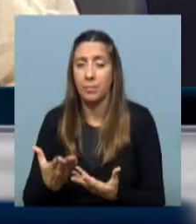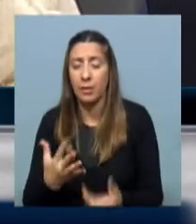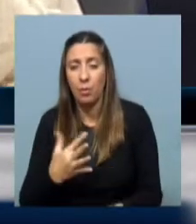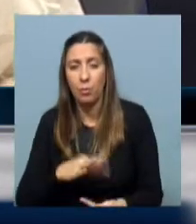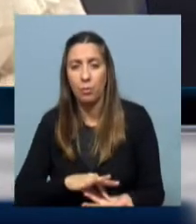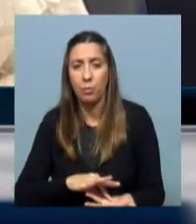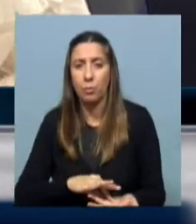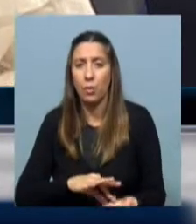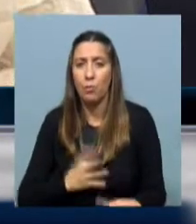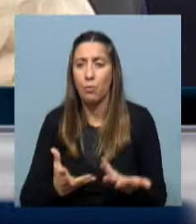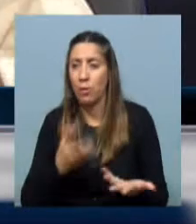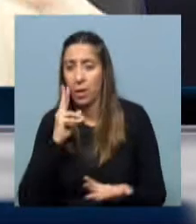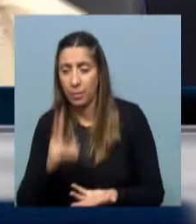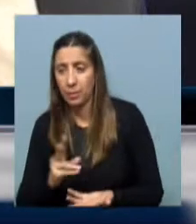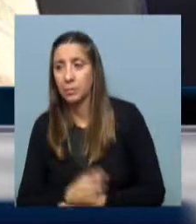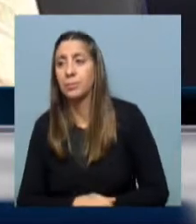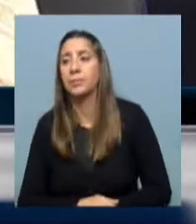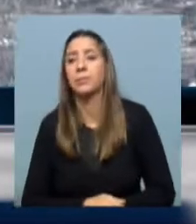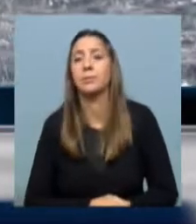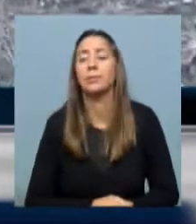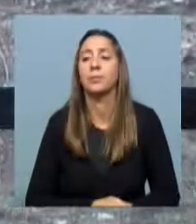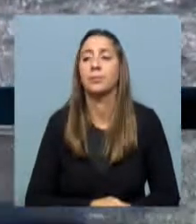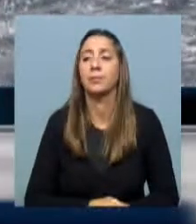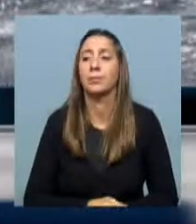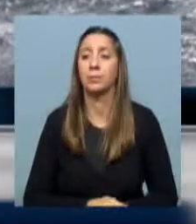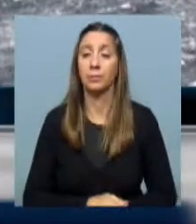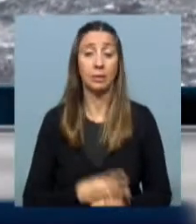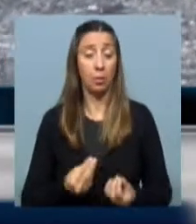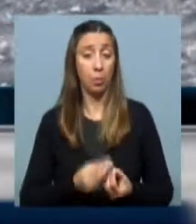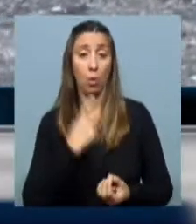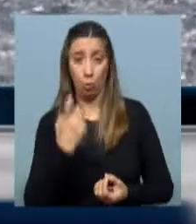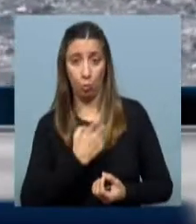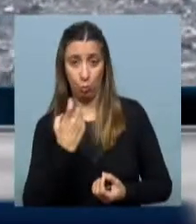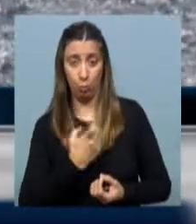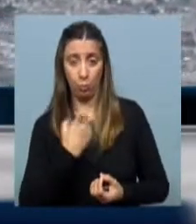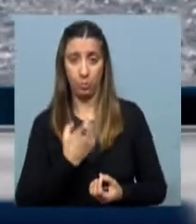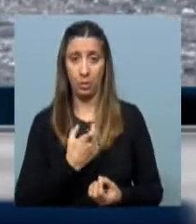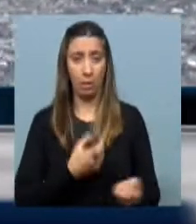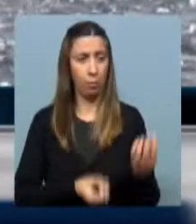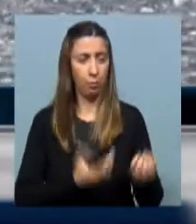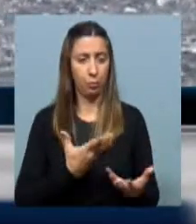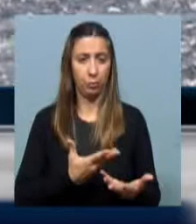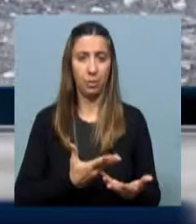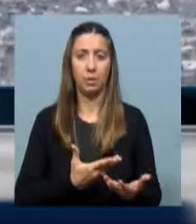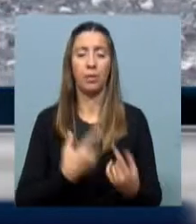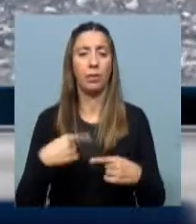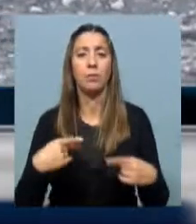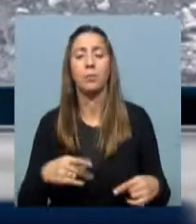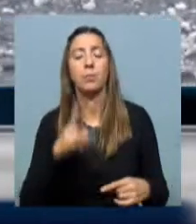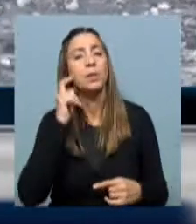ardían y lo podemos ver. Si bien hay mucha piedra, ardían los pajonales, vinagrillo,